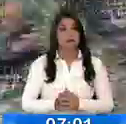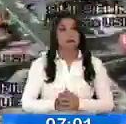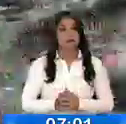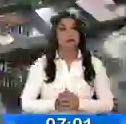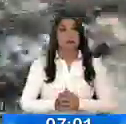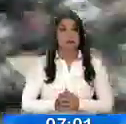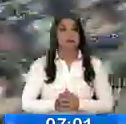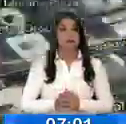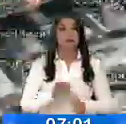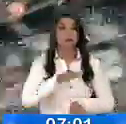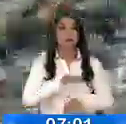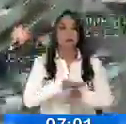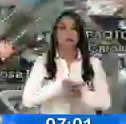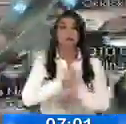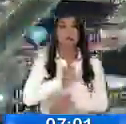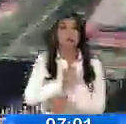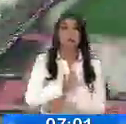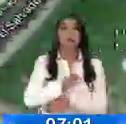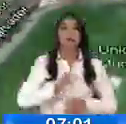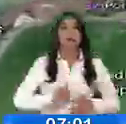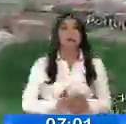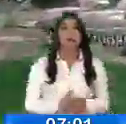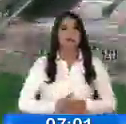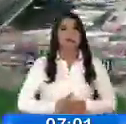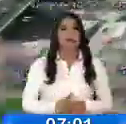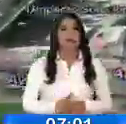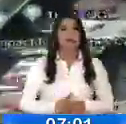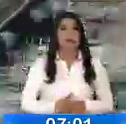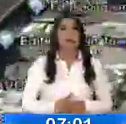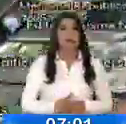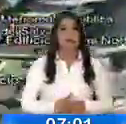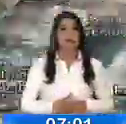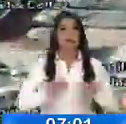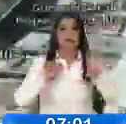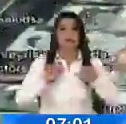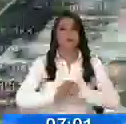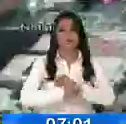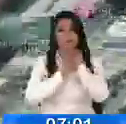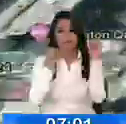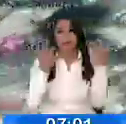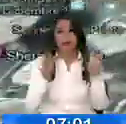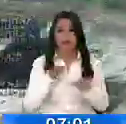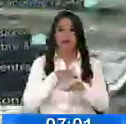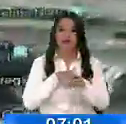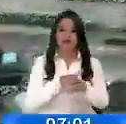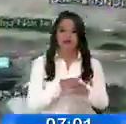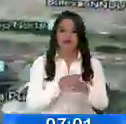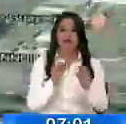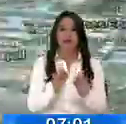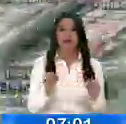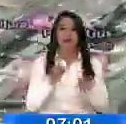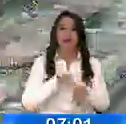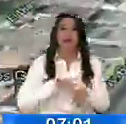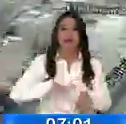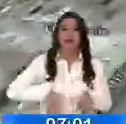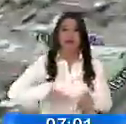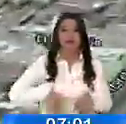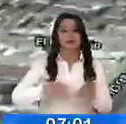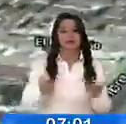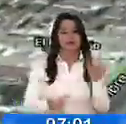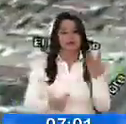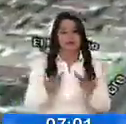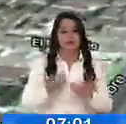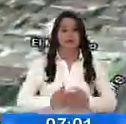producto evidentemente de la llegada de las 7 de la mañana y la probabilidad de llegar algo tarde a las diferentes actividades